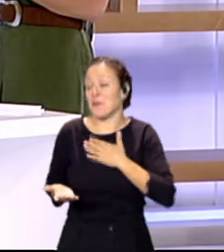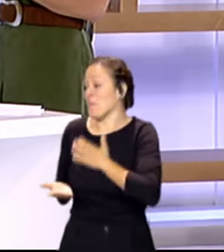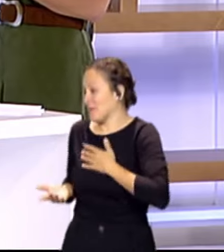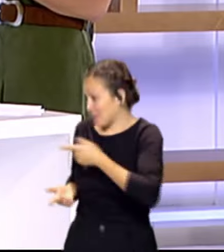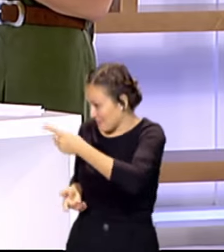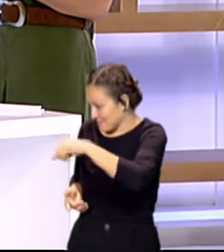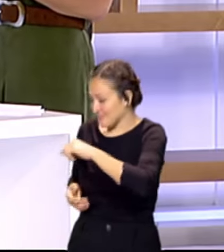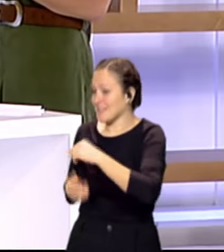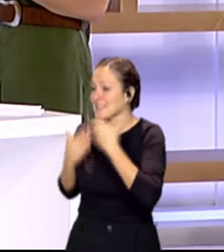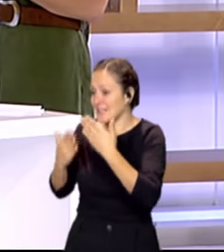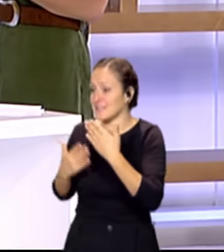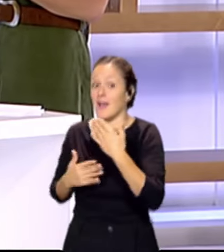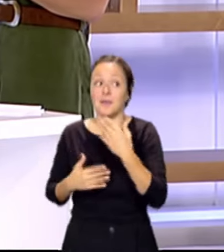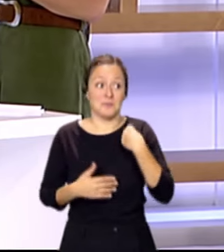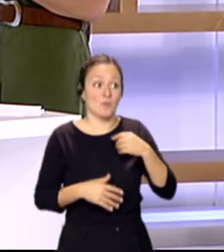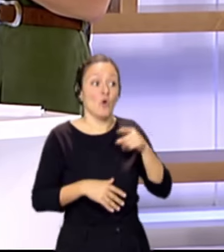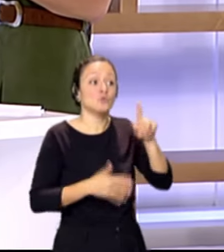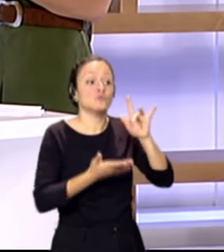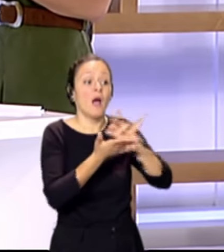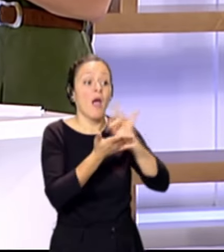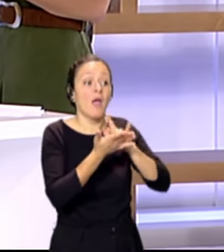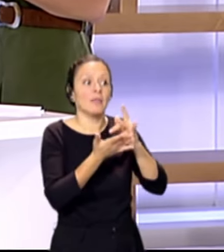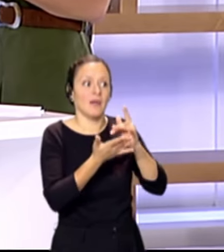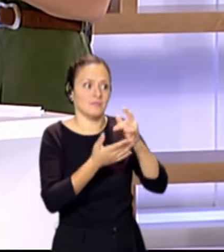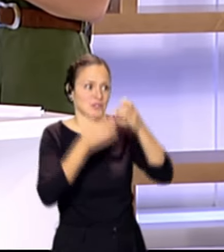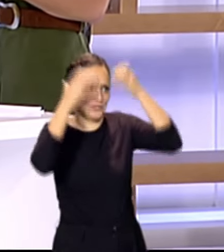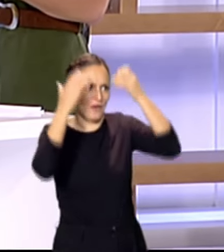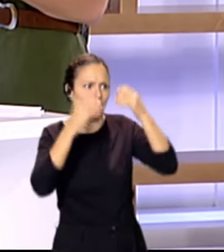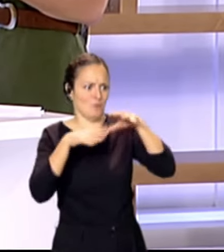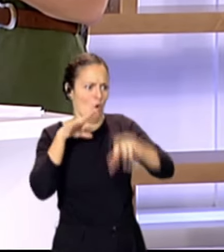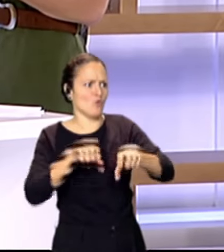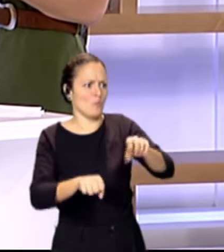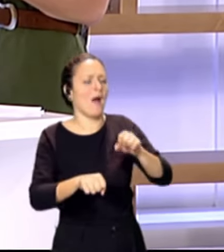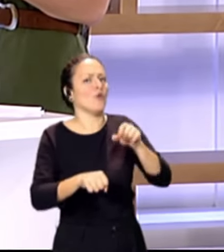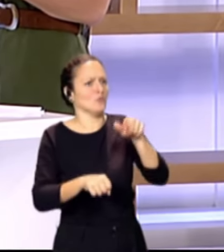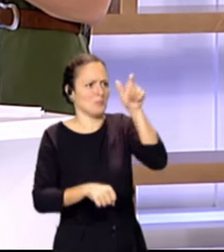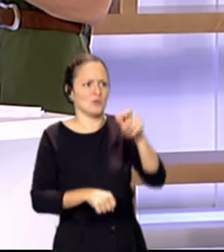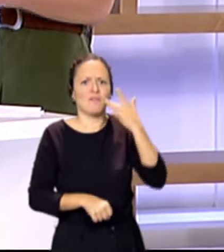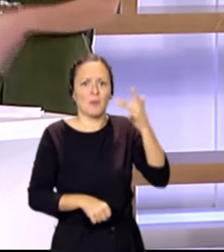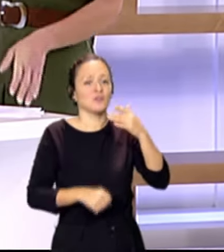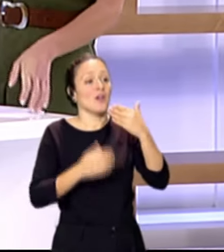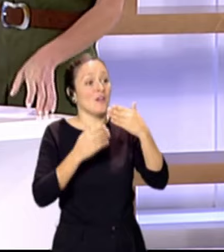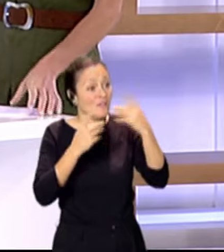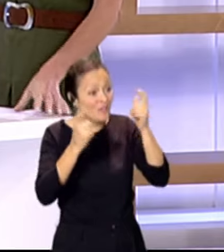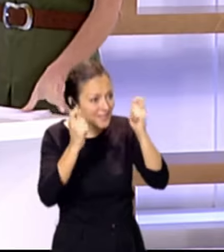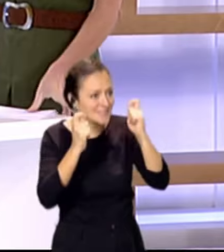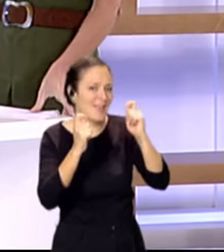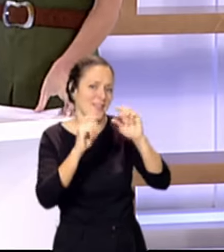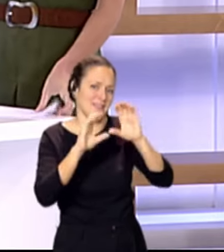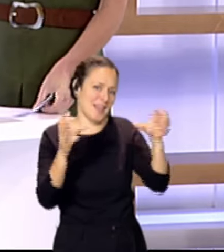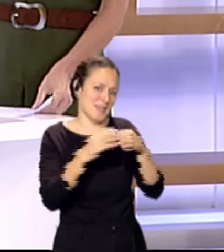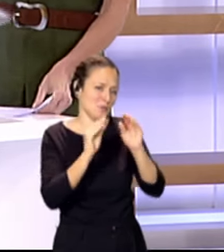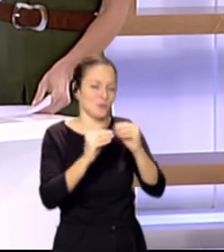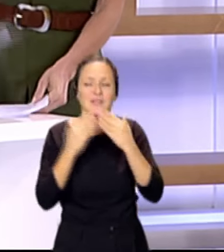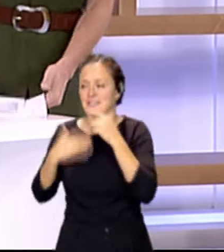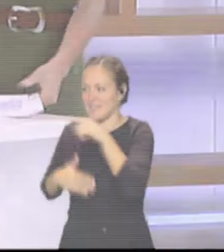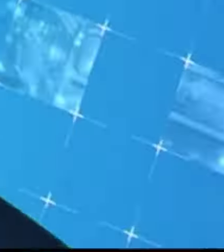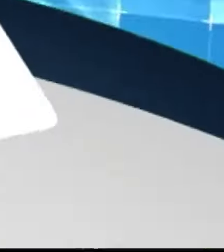eh Y chef además sin duda de de gran renombre gracias y muchísima suerte para eterio y todo su equipo Gracias a ti gracias al programa